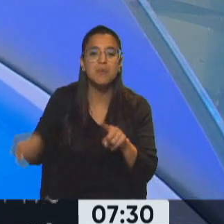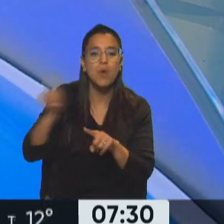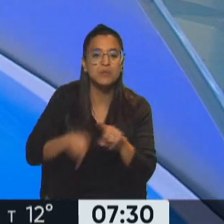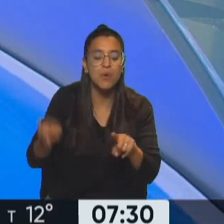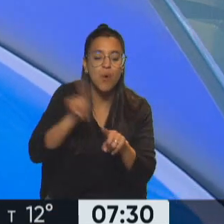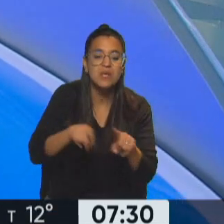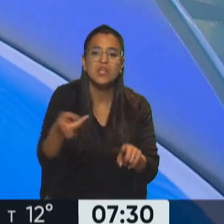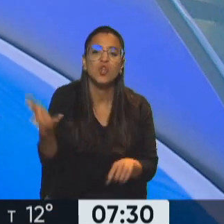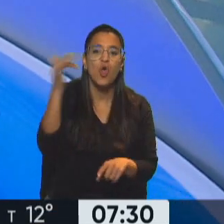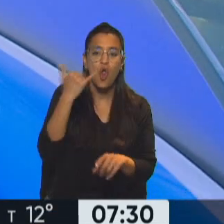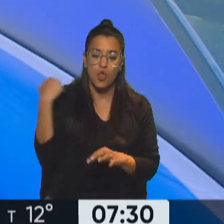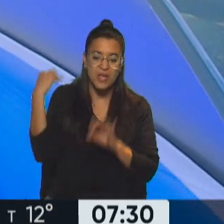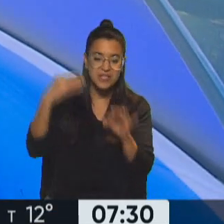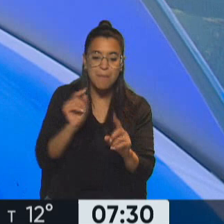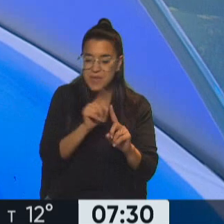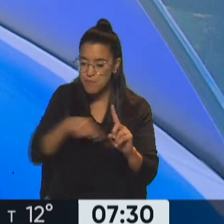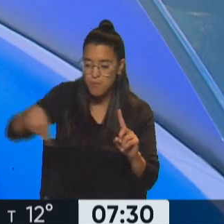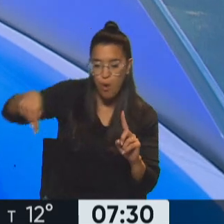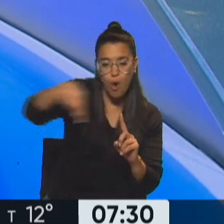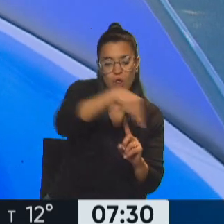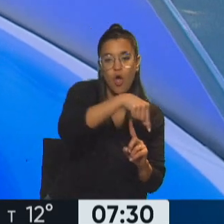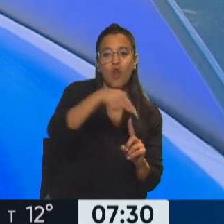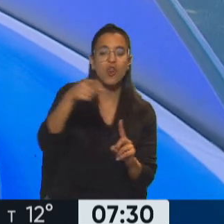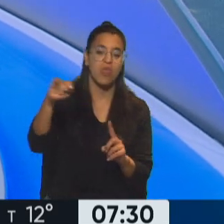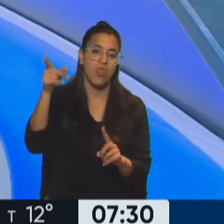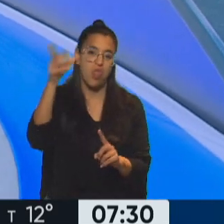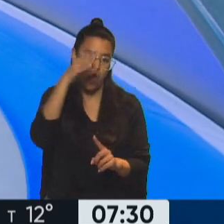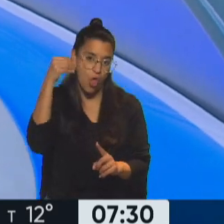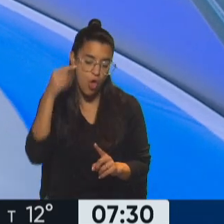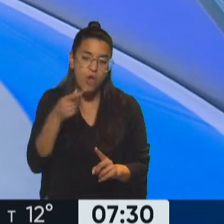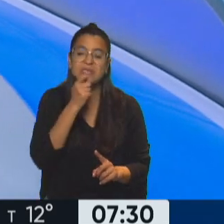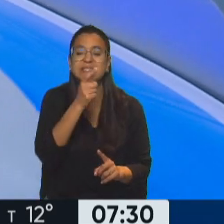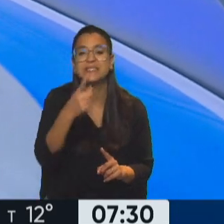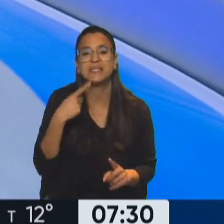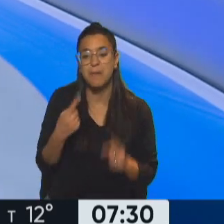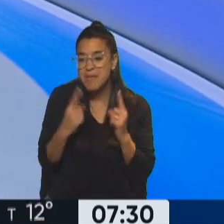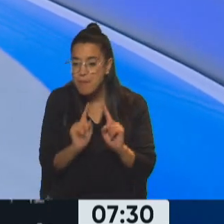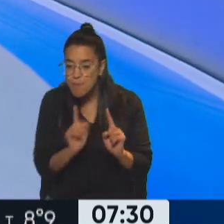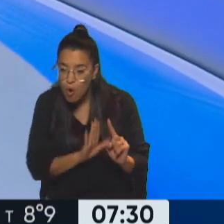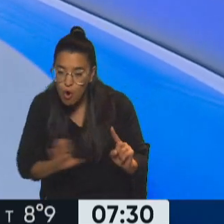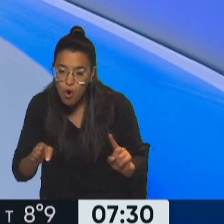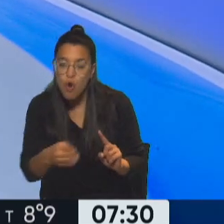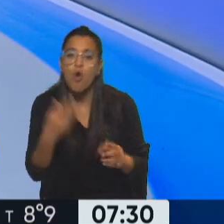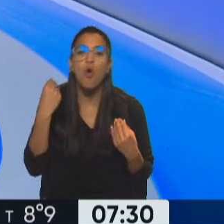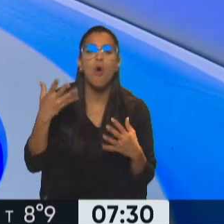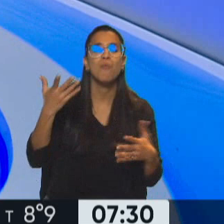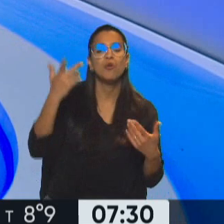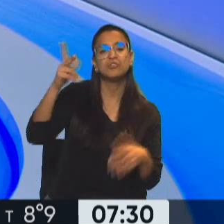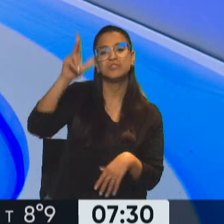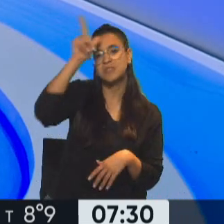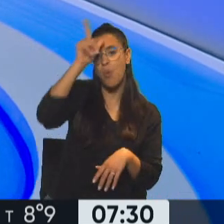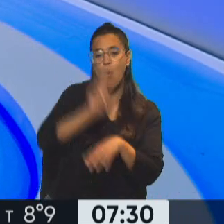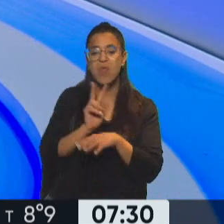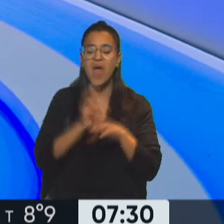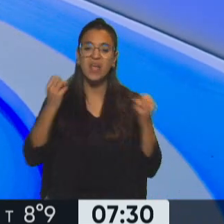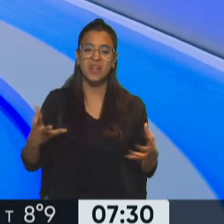si todos los días cuando llega hace el mismo recorrido, me refiero a la vicepresidenta, si va hacia el mismo lugar. ¿Cómo actúa la seguridad? ¿Cómo actúa la seguridad? Si